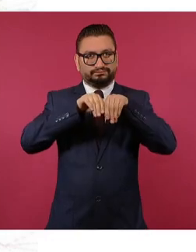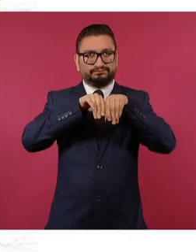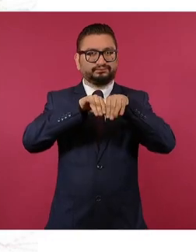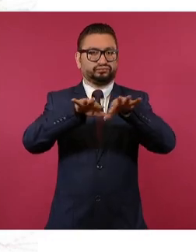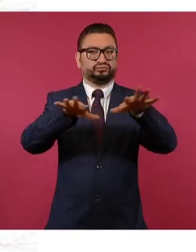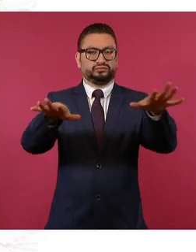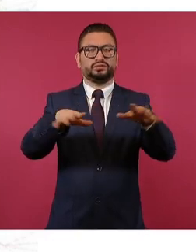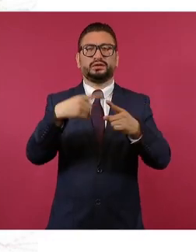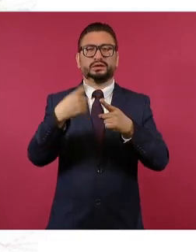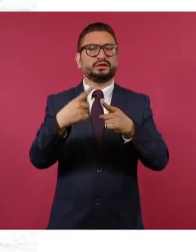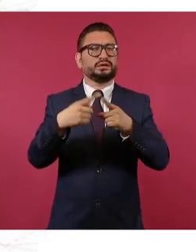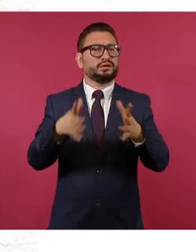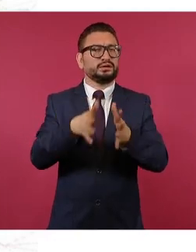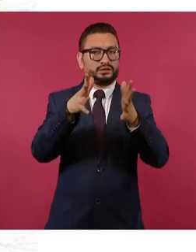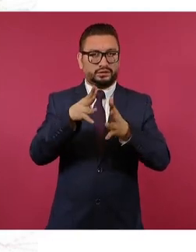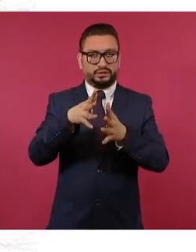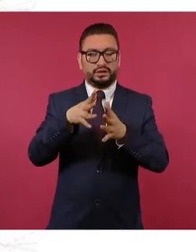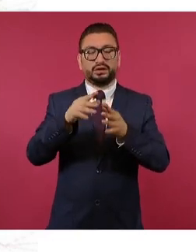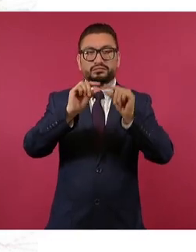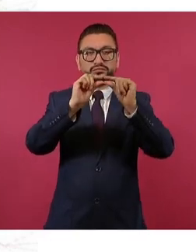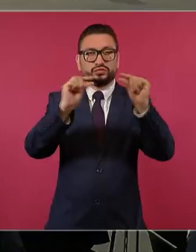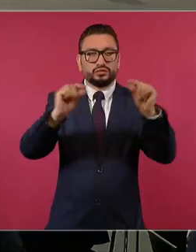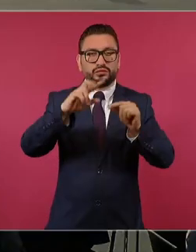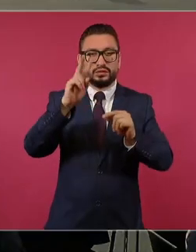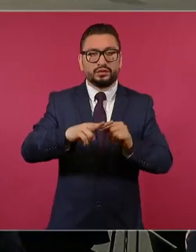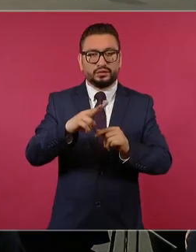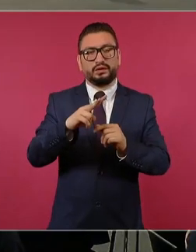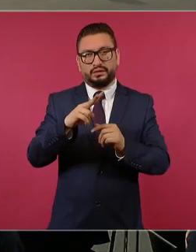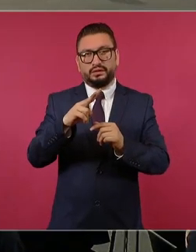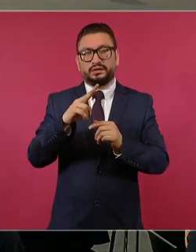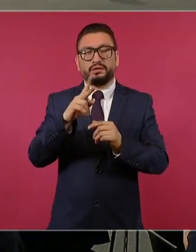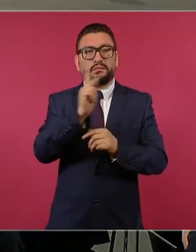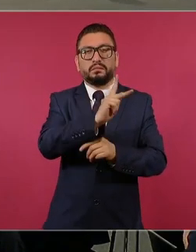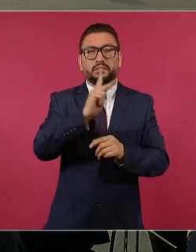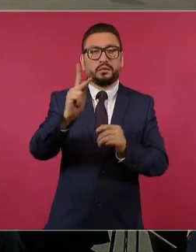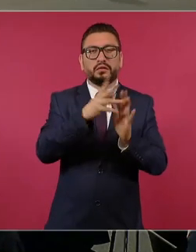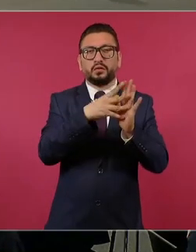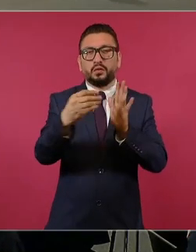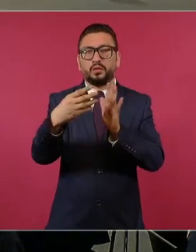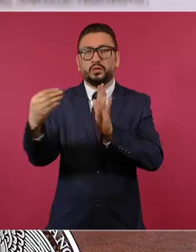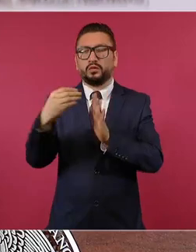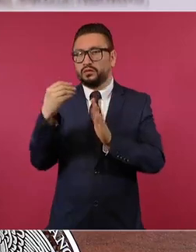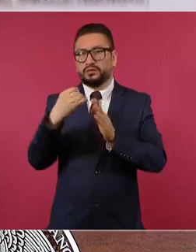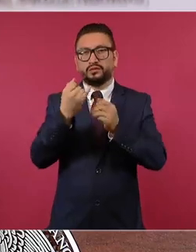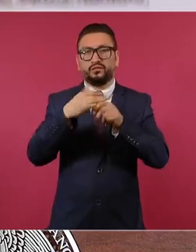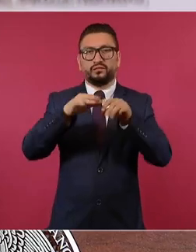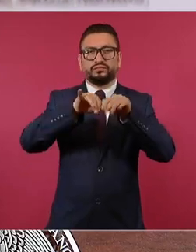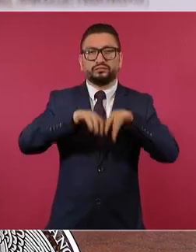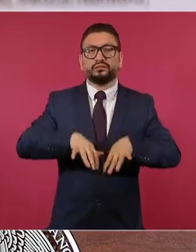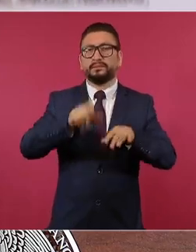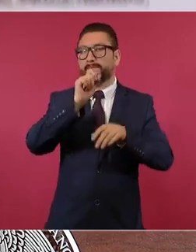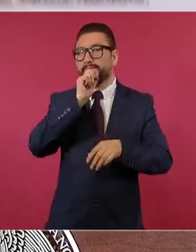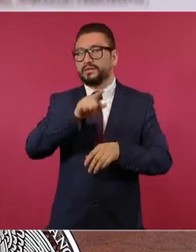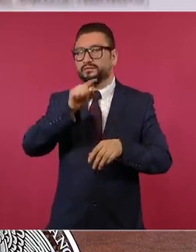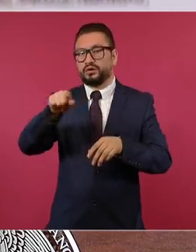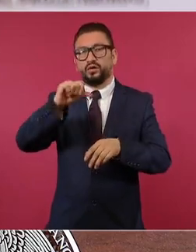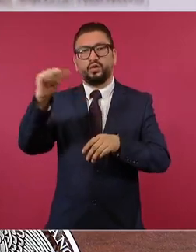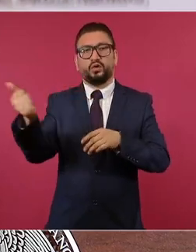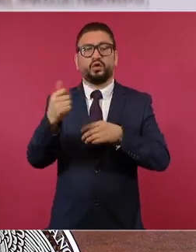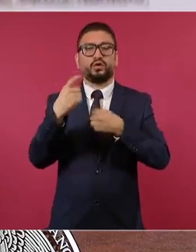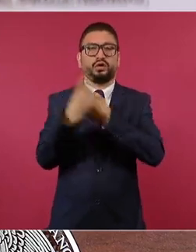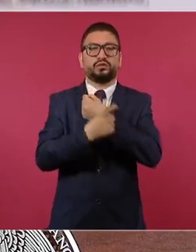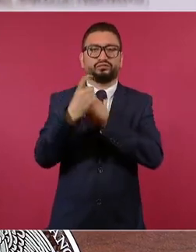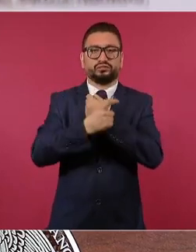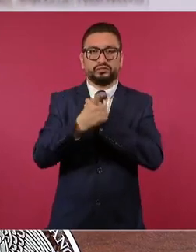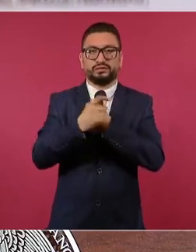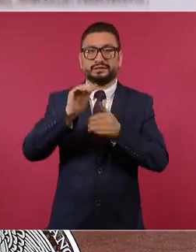era promovida por cuentas reales con mensajes casi idénticos, y las demás cuentas hacían lo suyo inflando desde